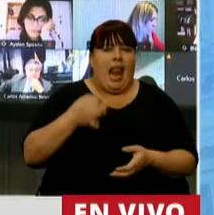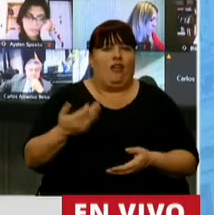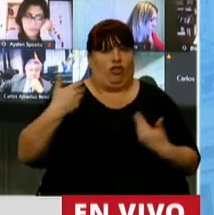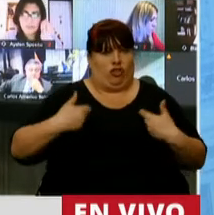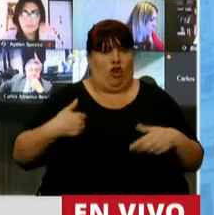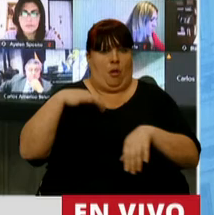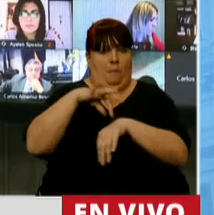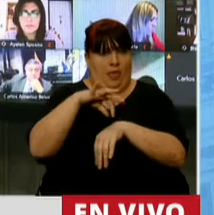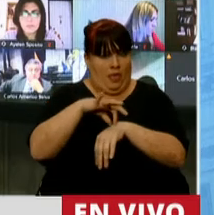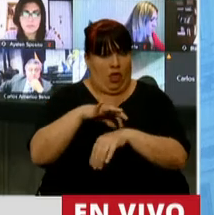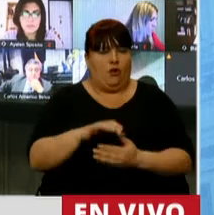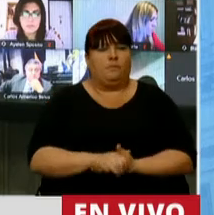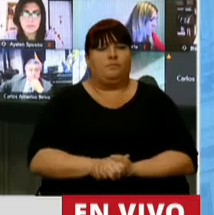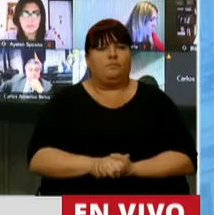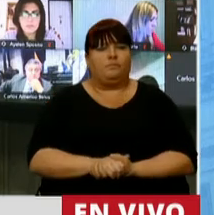médico